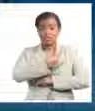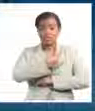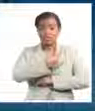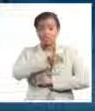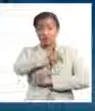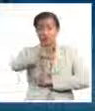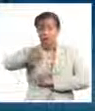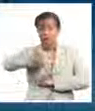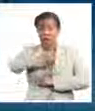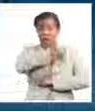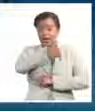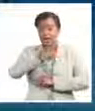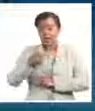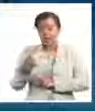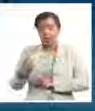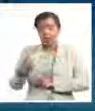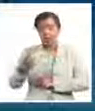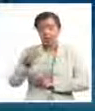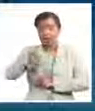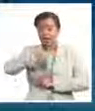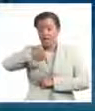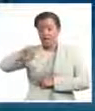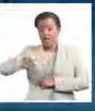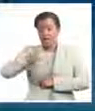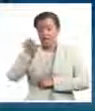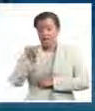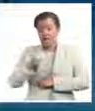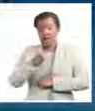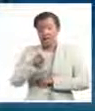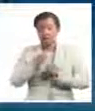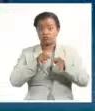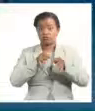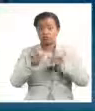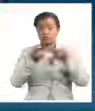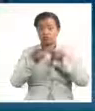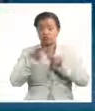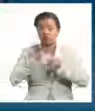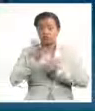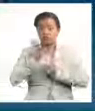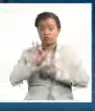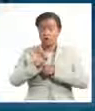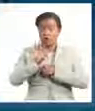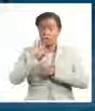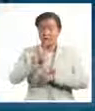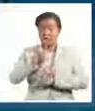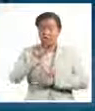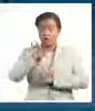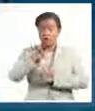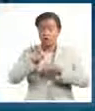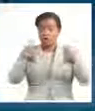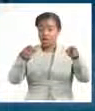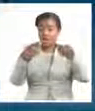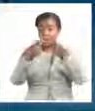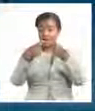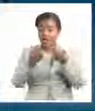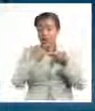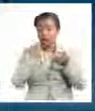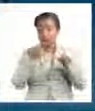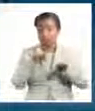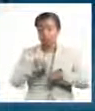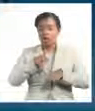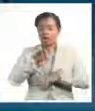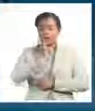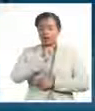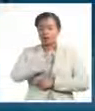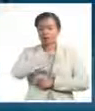vez sí funcionó la ofensiva después de recibir 28 expones consecutivos la victoria correspondió al espirituano joinson garras quien